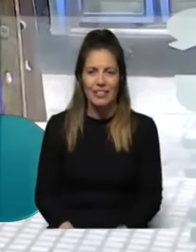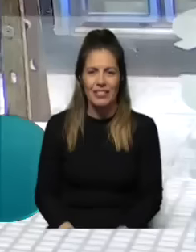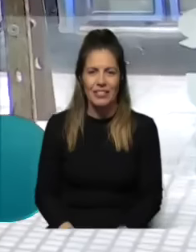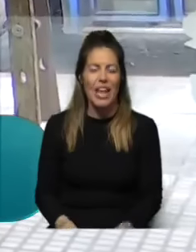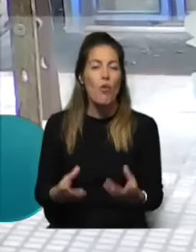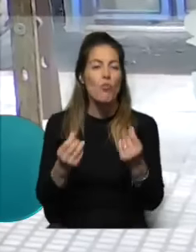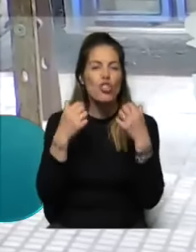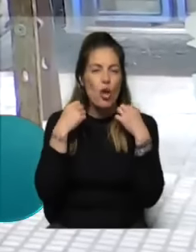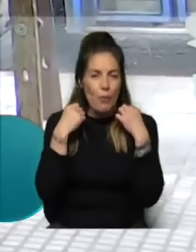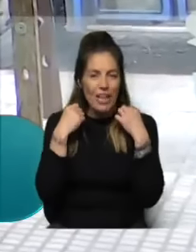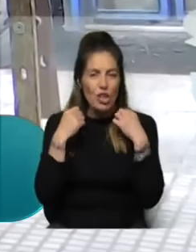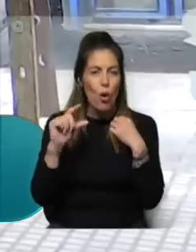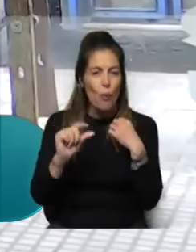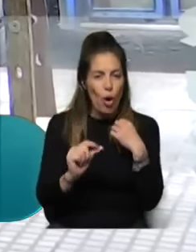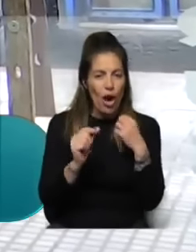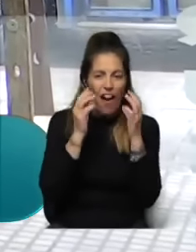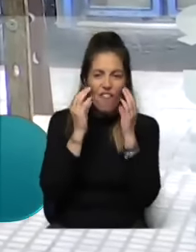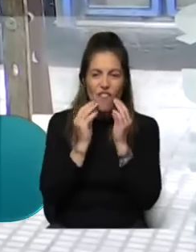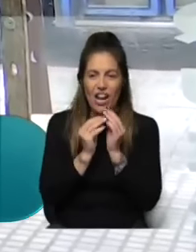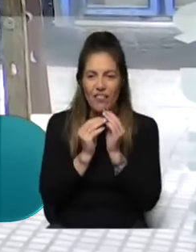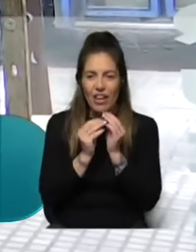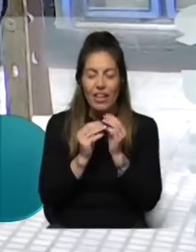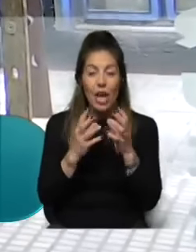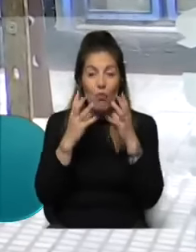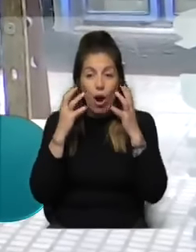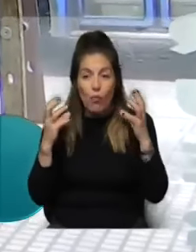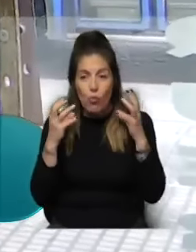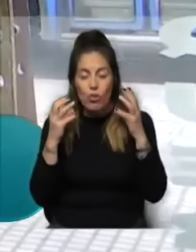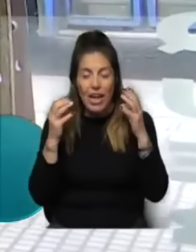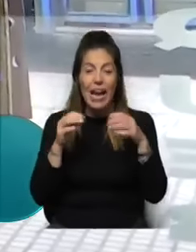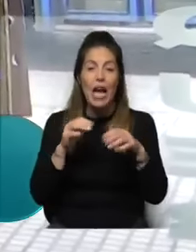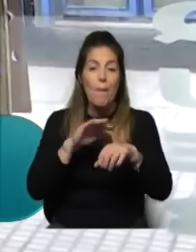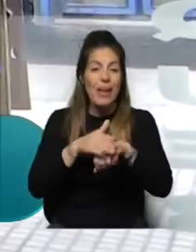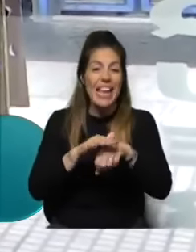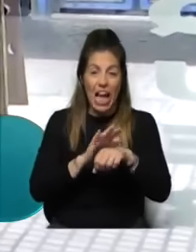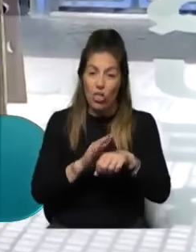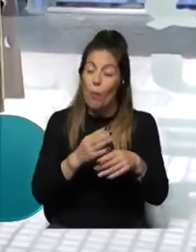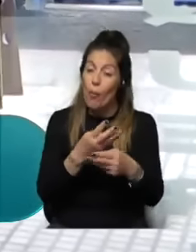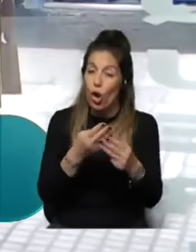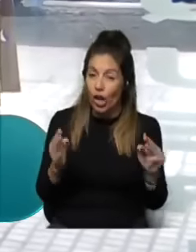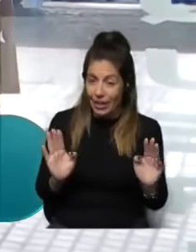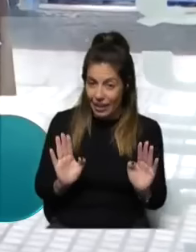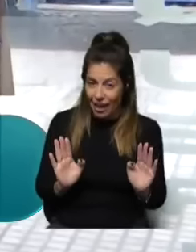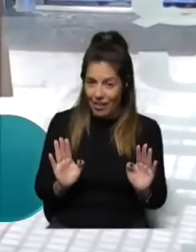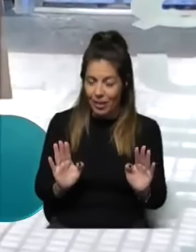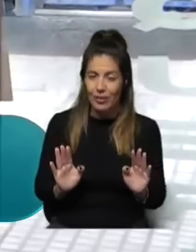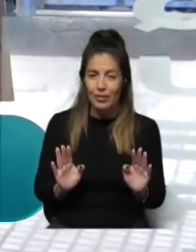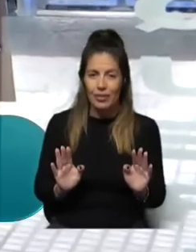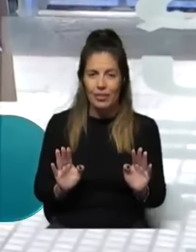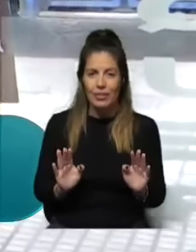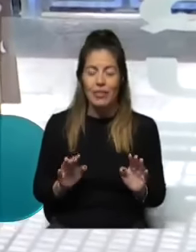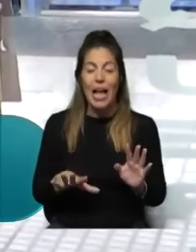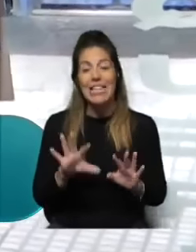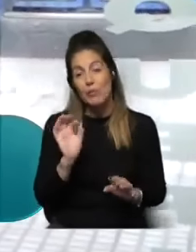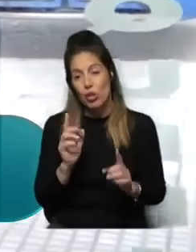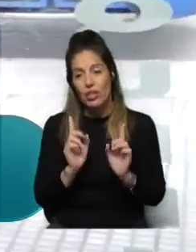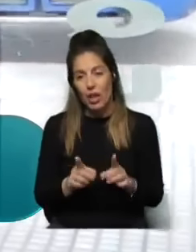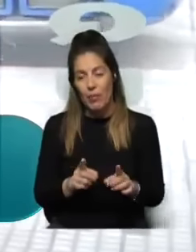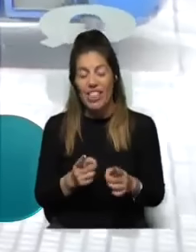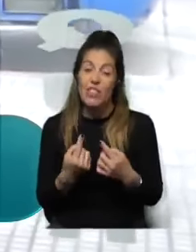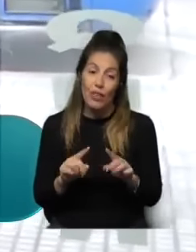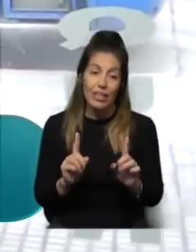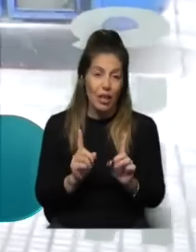mucho pelo tiene poca barba. Y el que es barbudo es pelado, por lo general, ¿no? Claro. Hay excepciones, como todo.